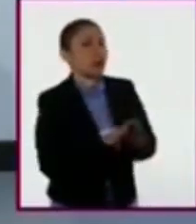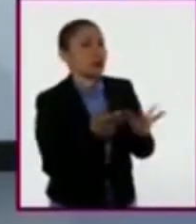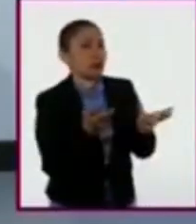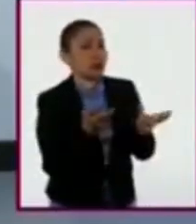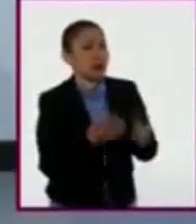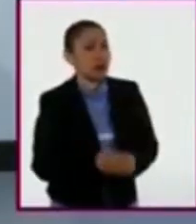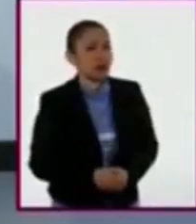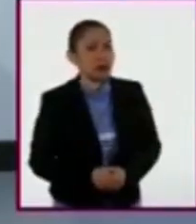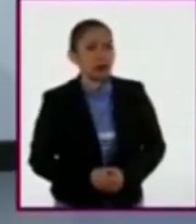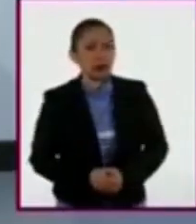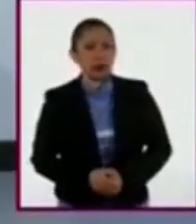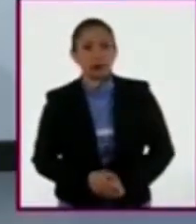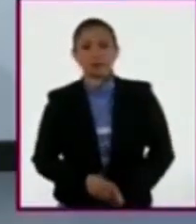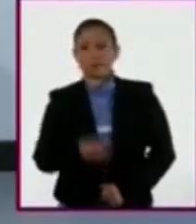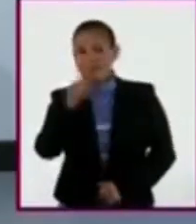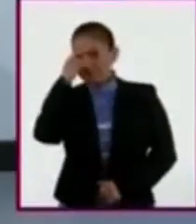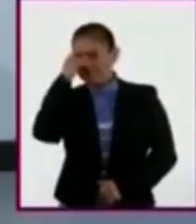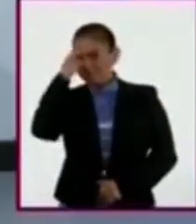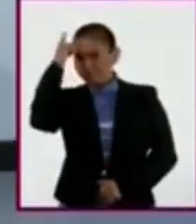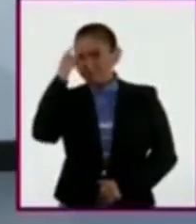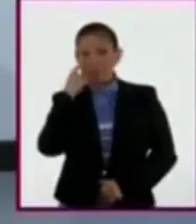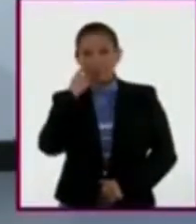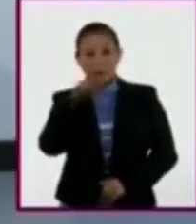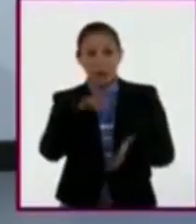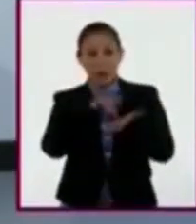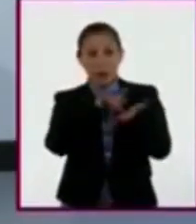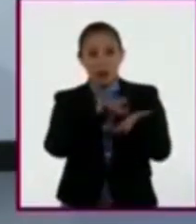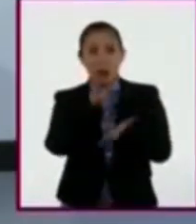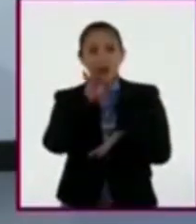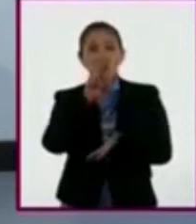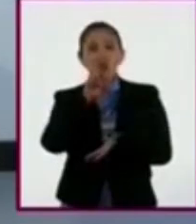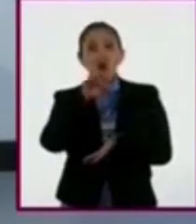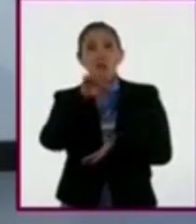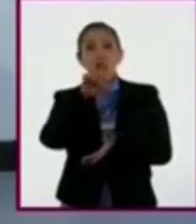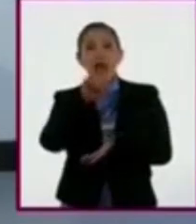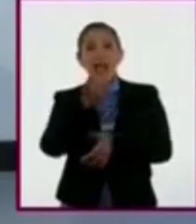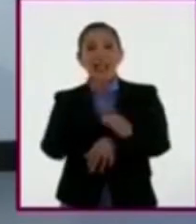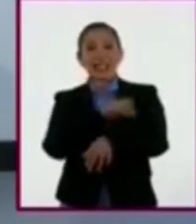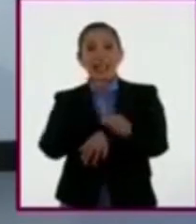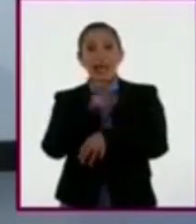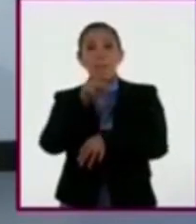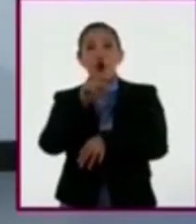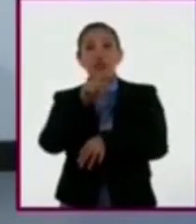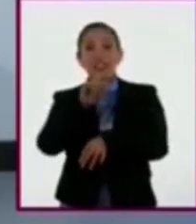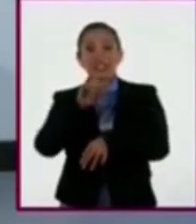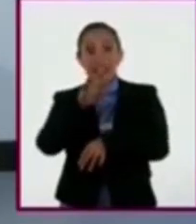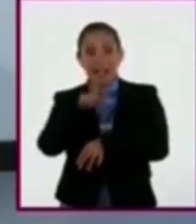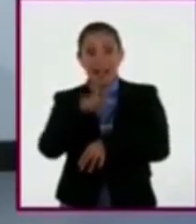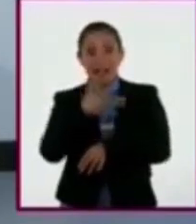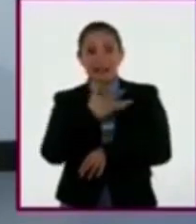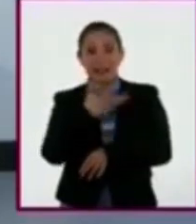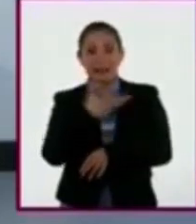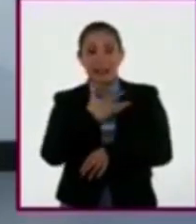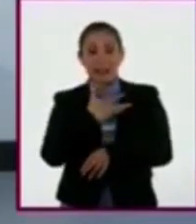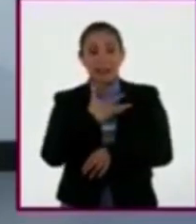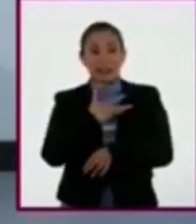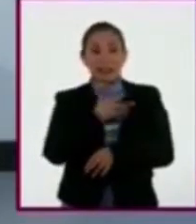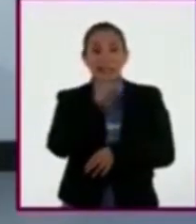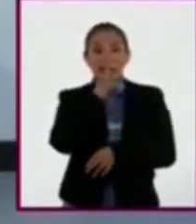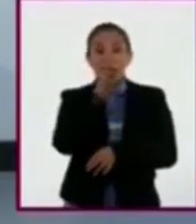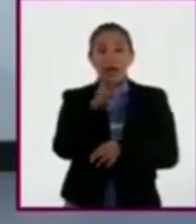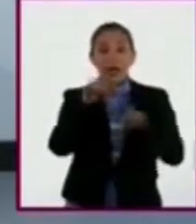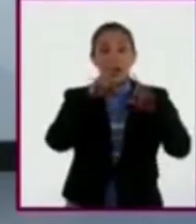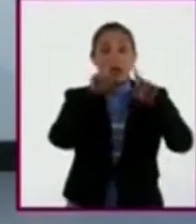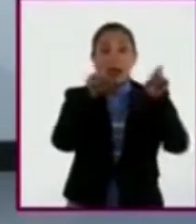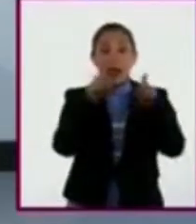eso? Muy fácil. Nos apoyaremos en la fórmula de la energía potencial. La energía potencial es el producto de